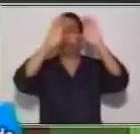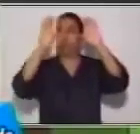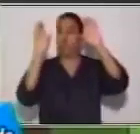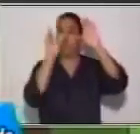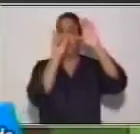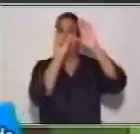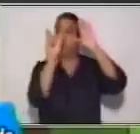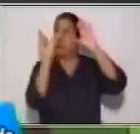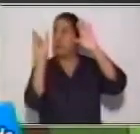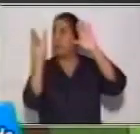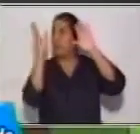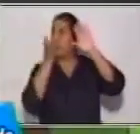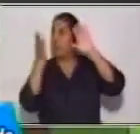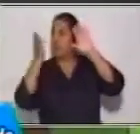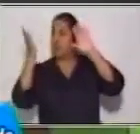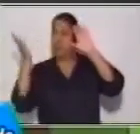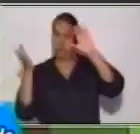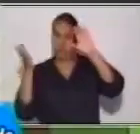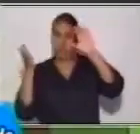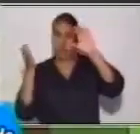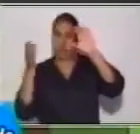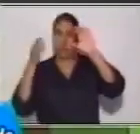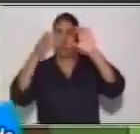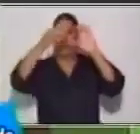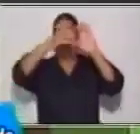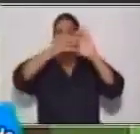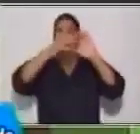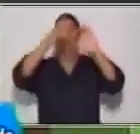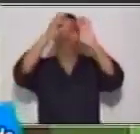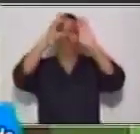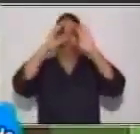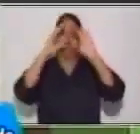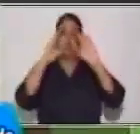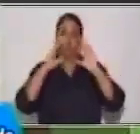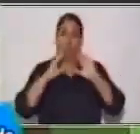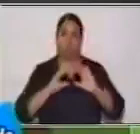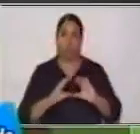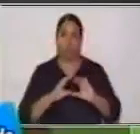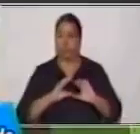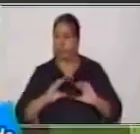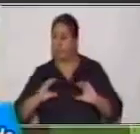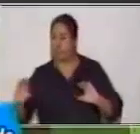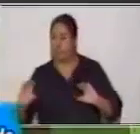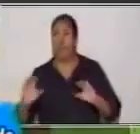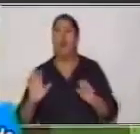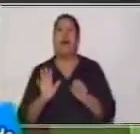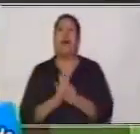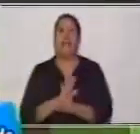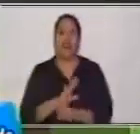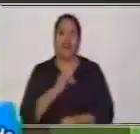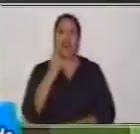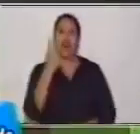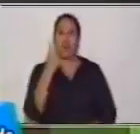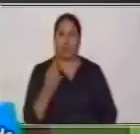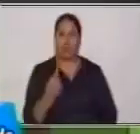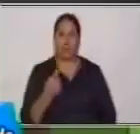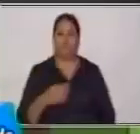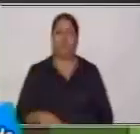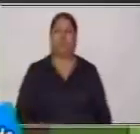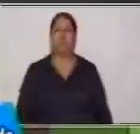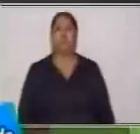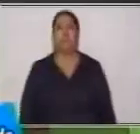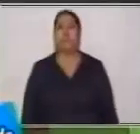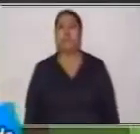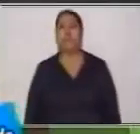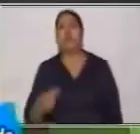fraccionaria a números enteros. Ahora procedemos a hacer las sumas que corresponden. Lo podemos hacer en un papelito por